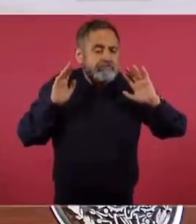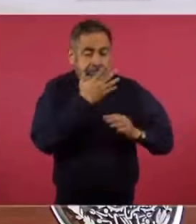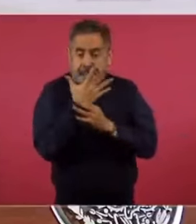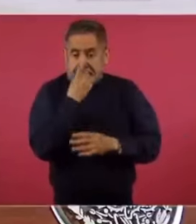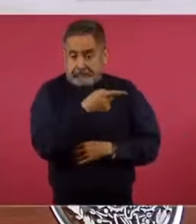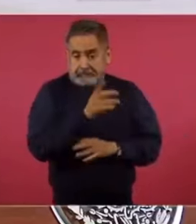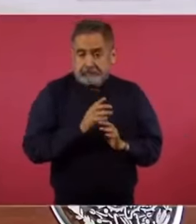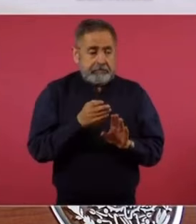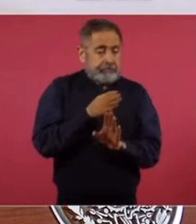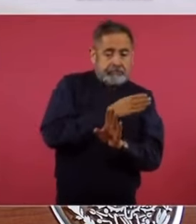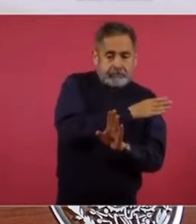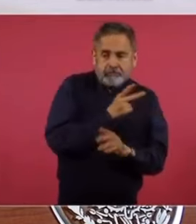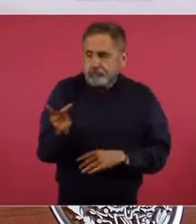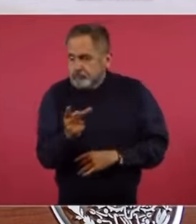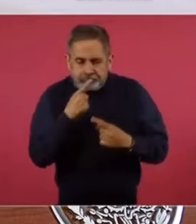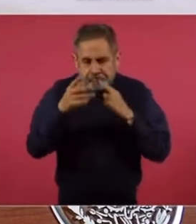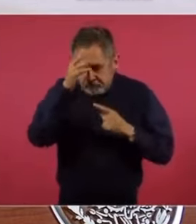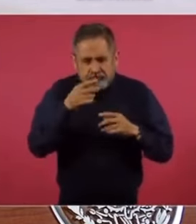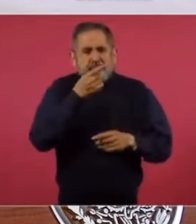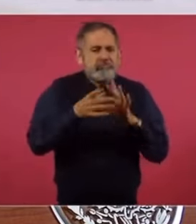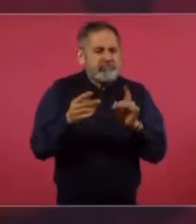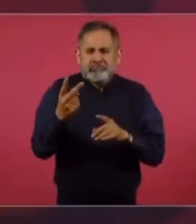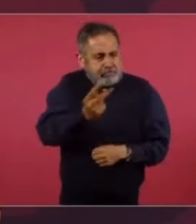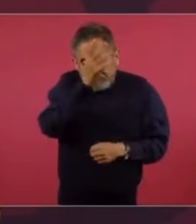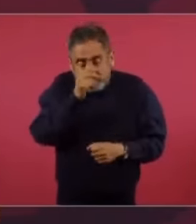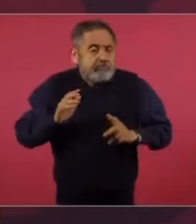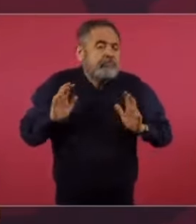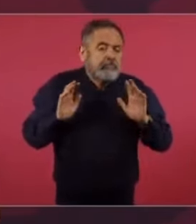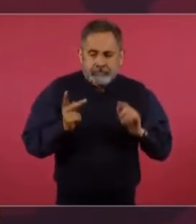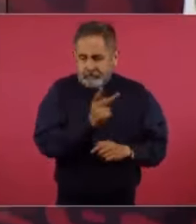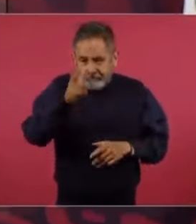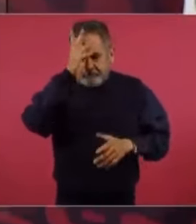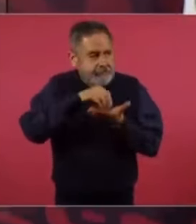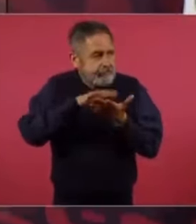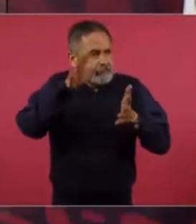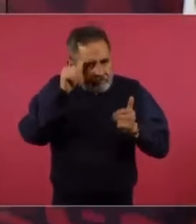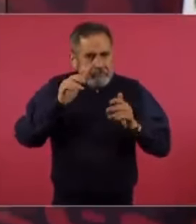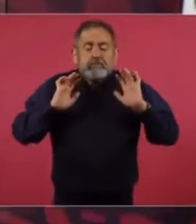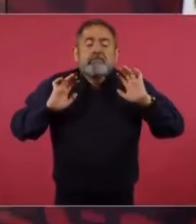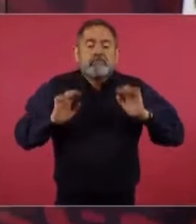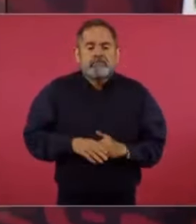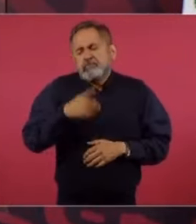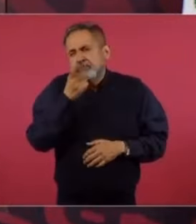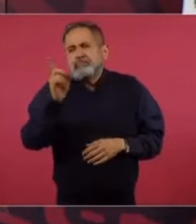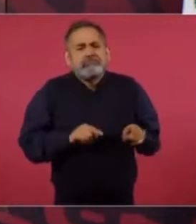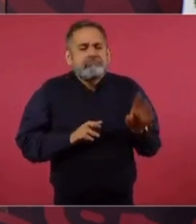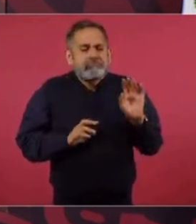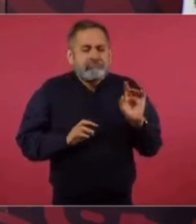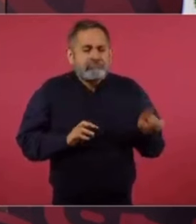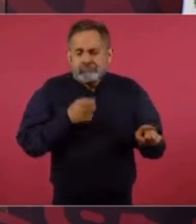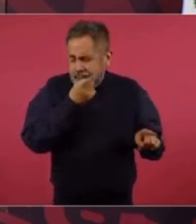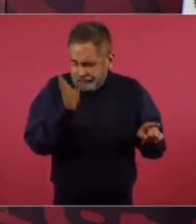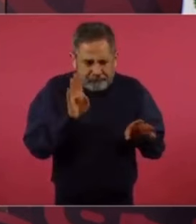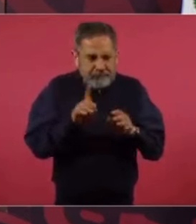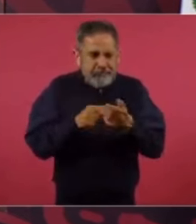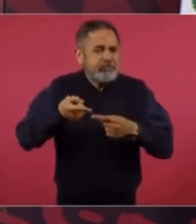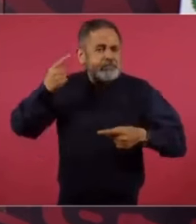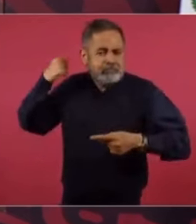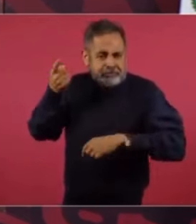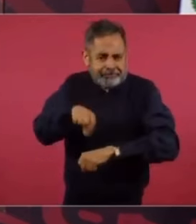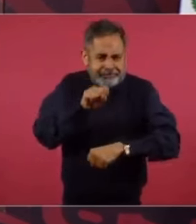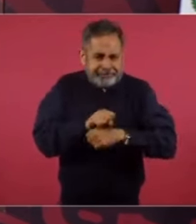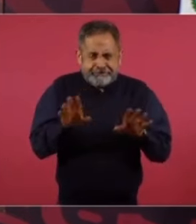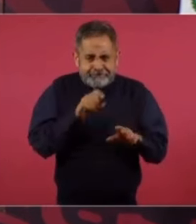dicen, ¿no?, de tiempo atrás. Incluso hablan hasta de 2-3 años de acuerdos, ¿no? Dicen que hace algunas semanas,